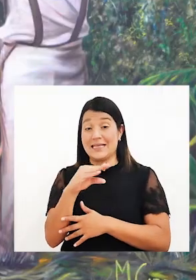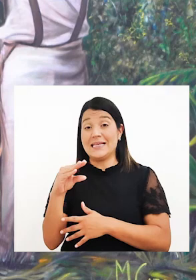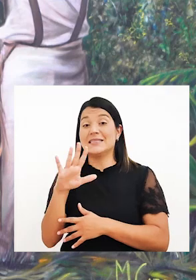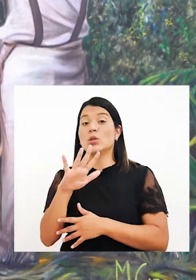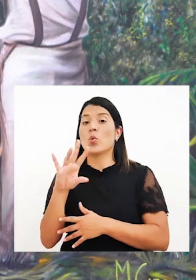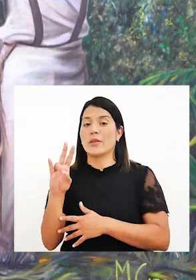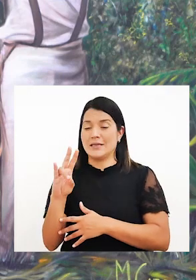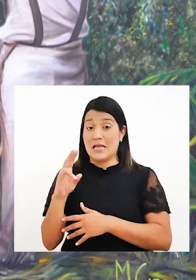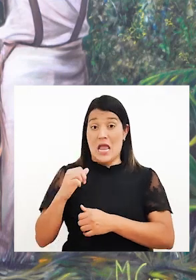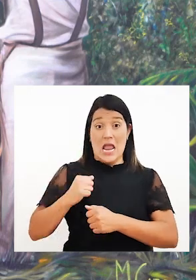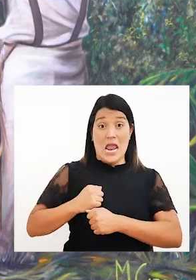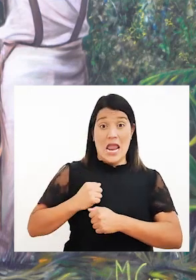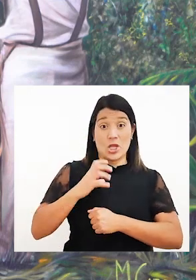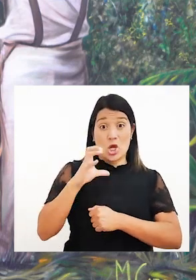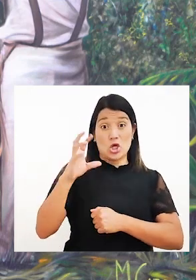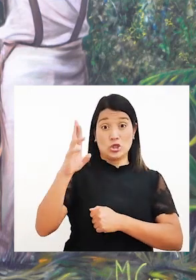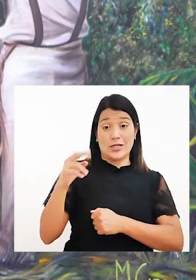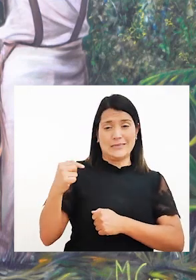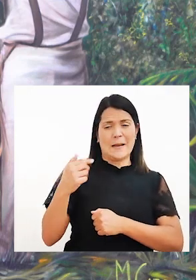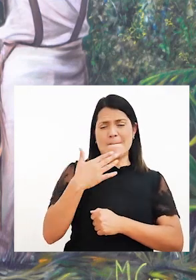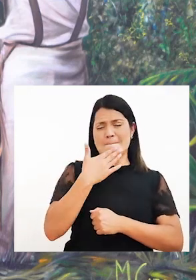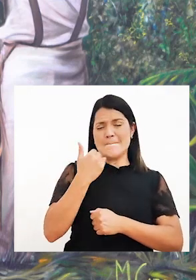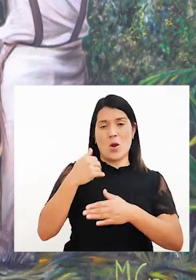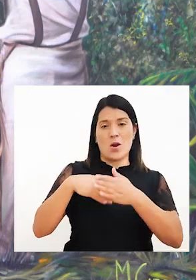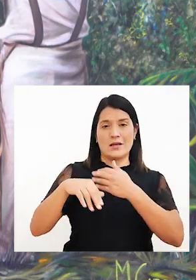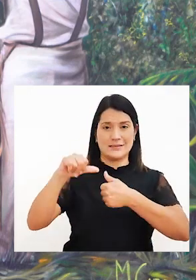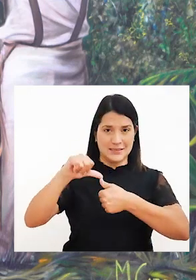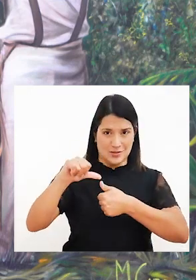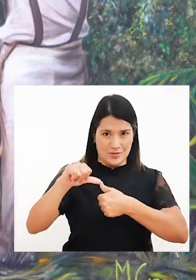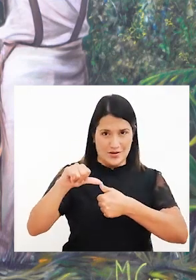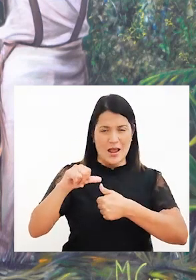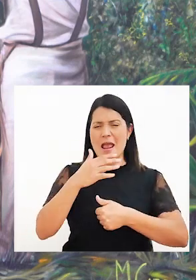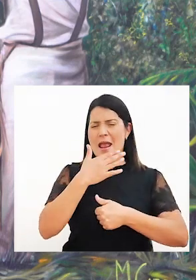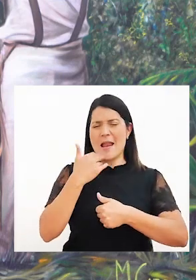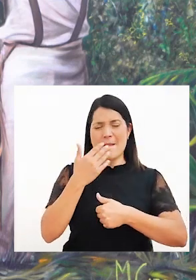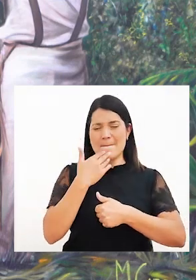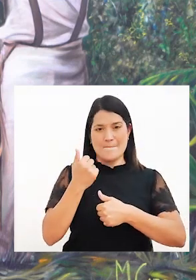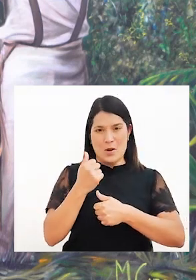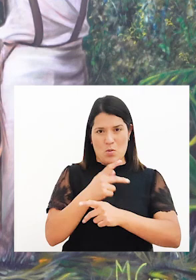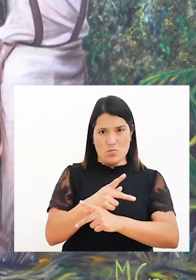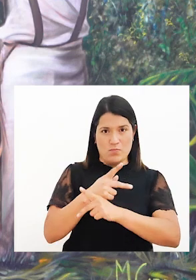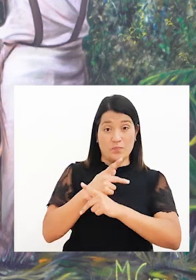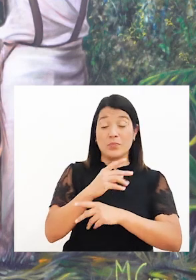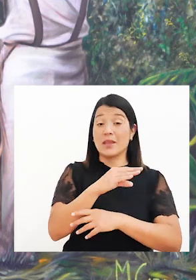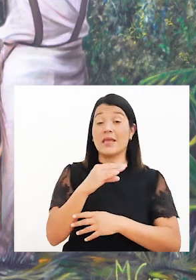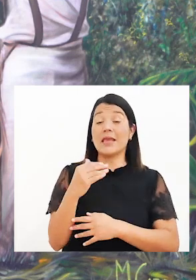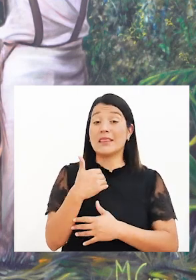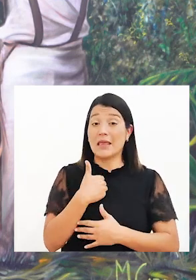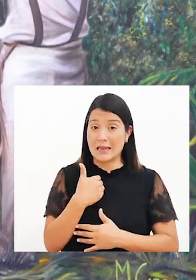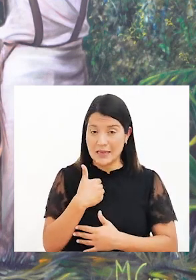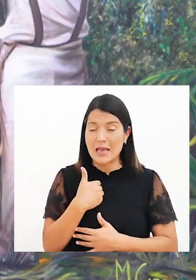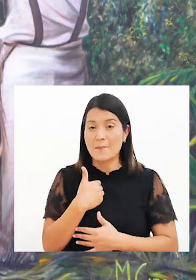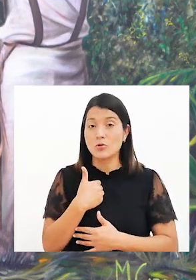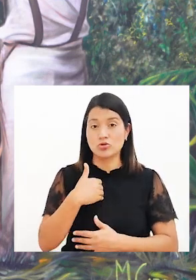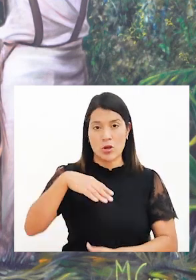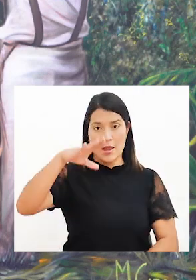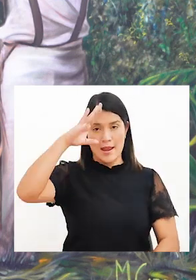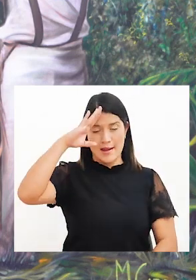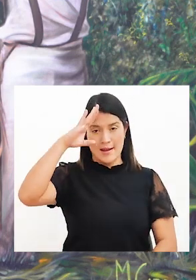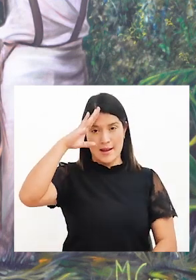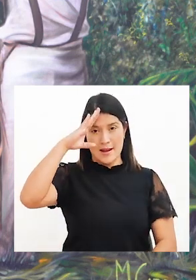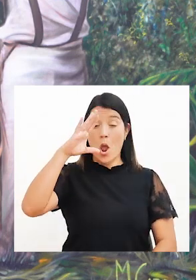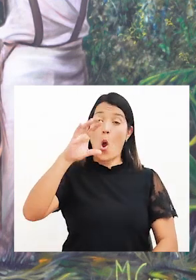costarricense era el mejor ejército de Centroamérica, era el ejército mejor apertrechado. Y teníamos generales